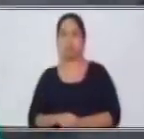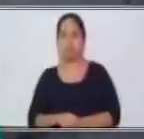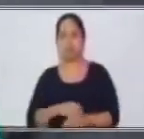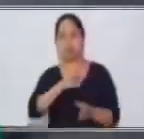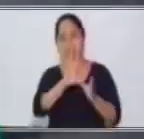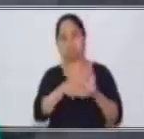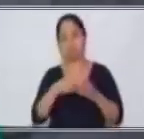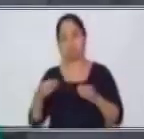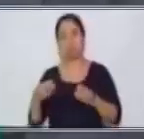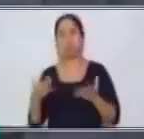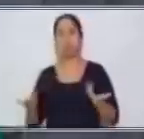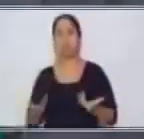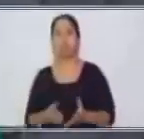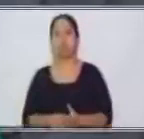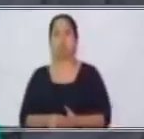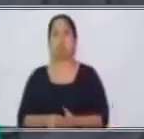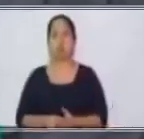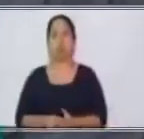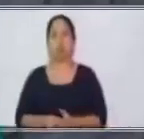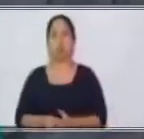igual